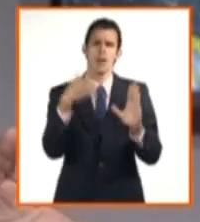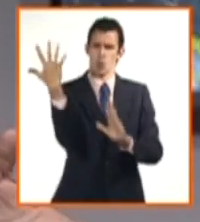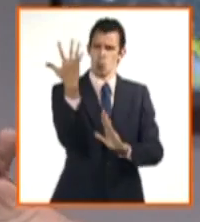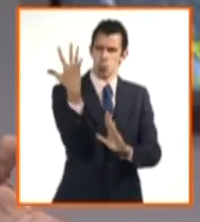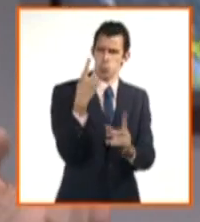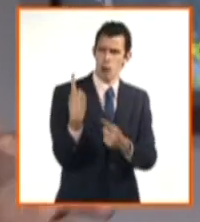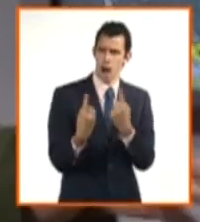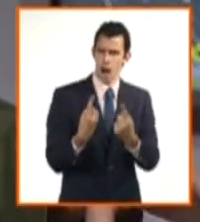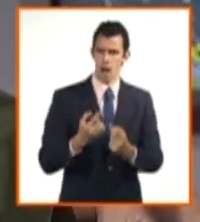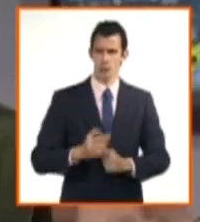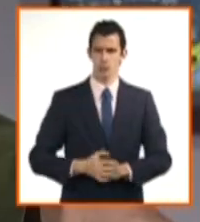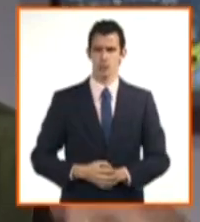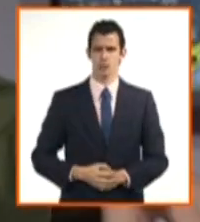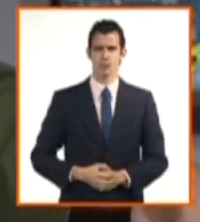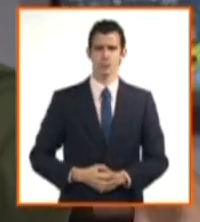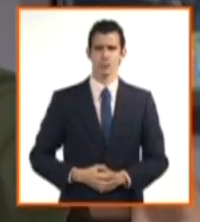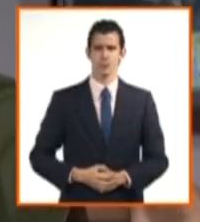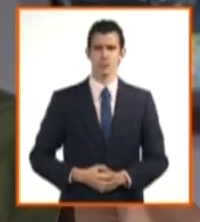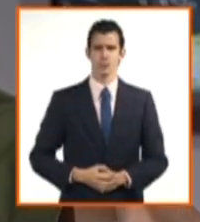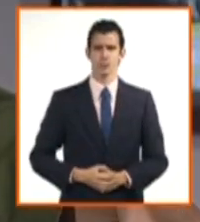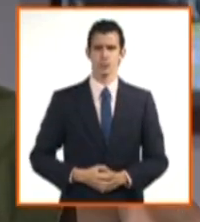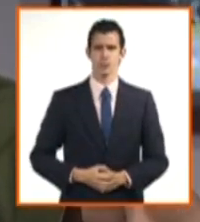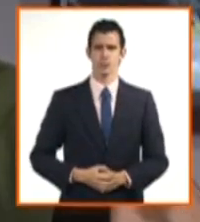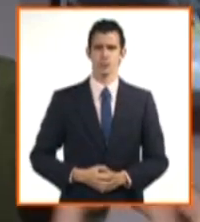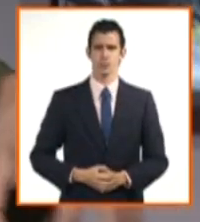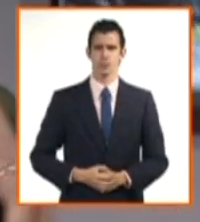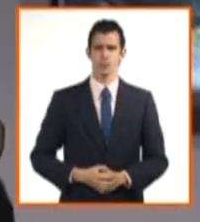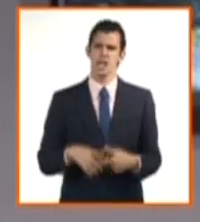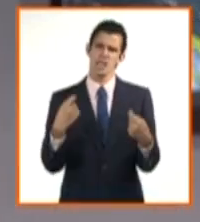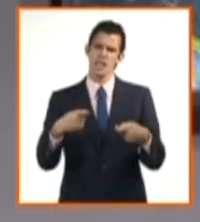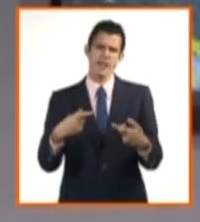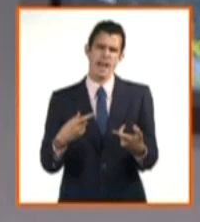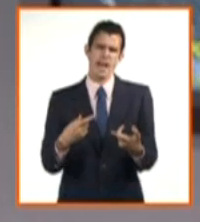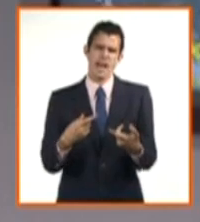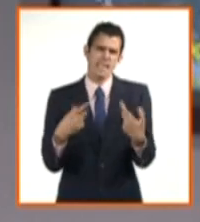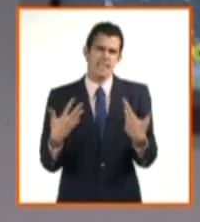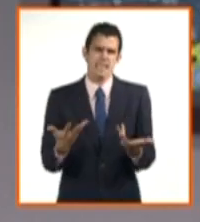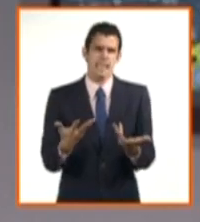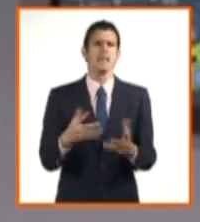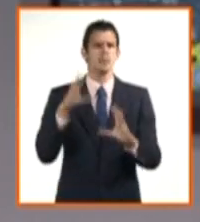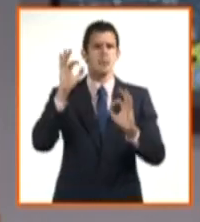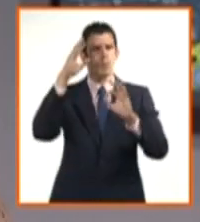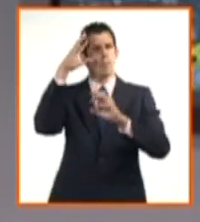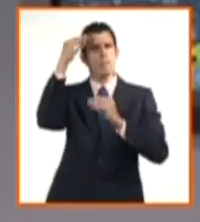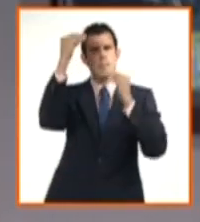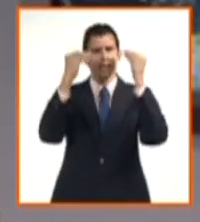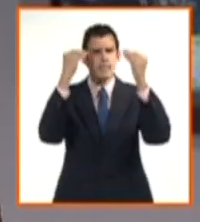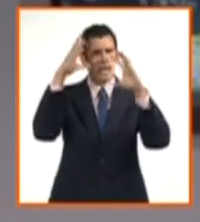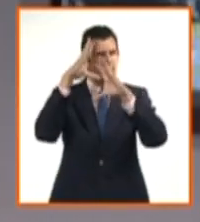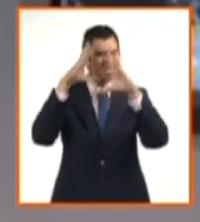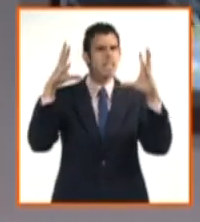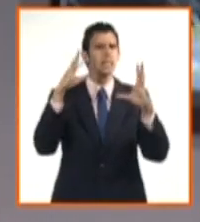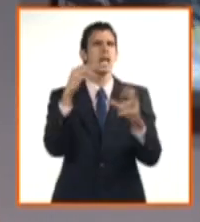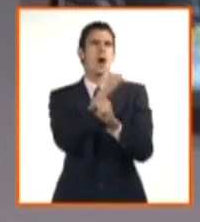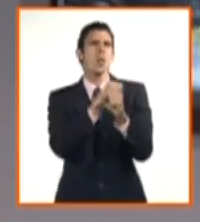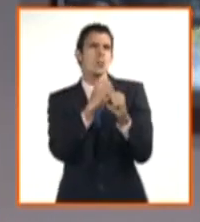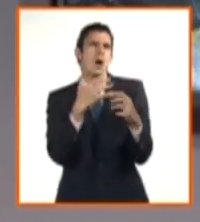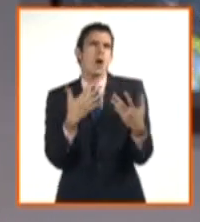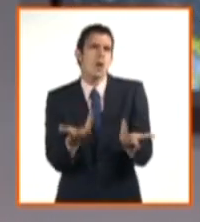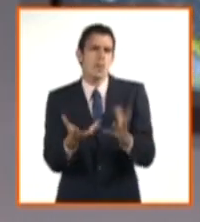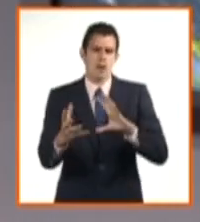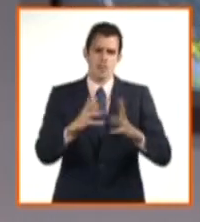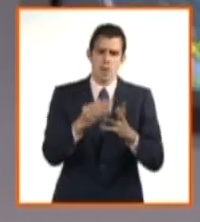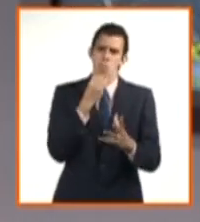magnitud que no es más que aplicar la ciencia a la objetividad del territorio y ponerse a los humanos como una herramienta para los